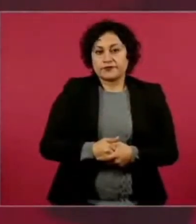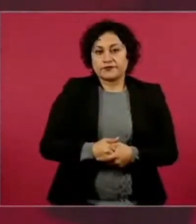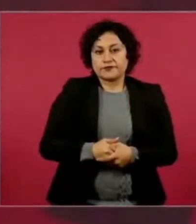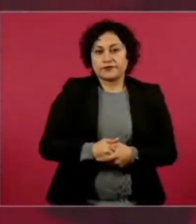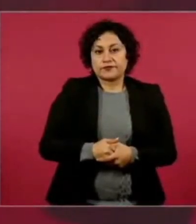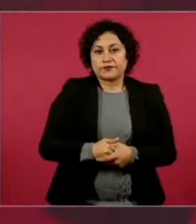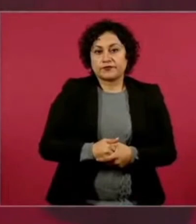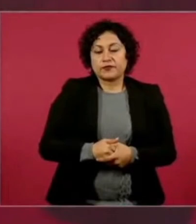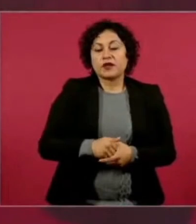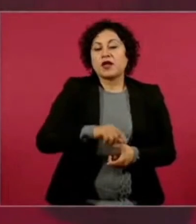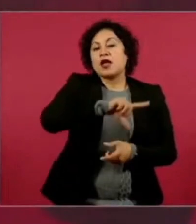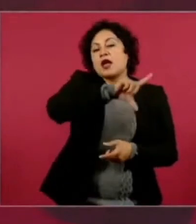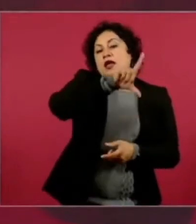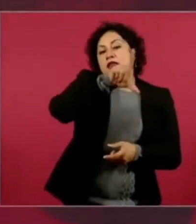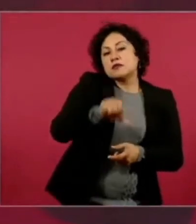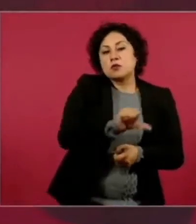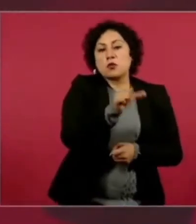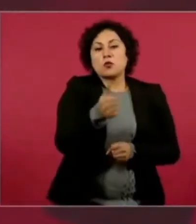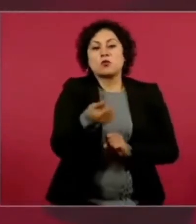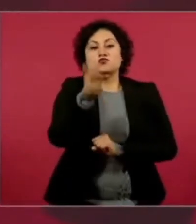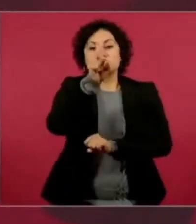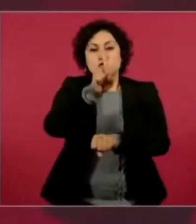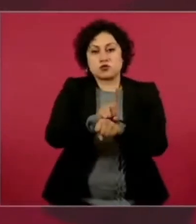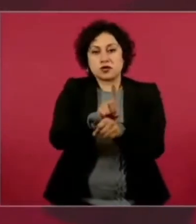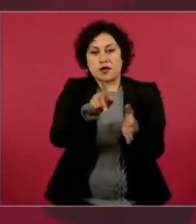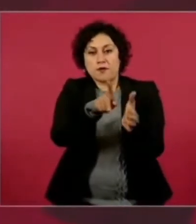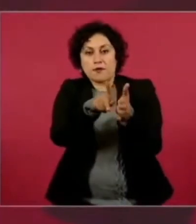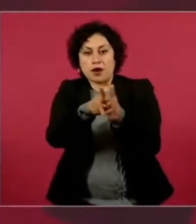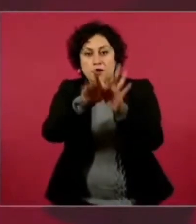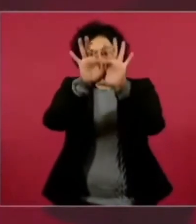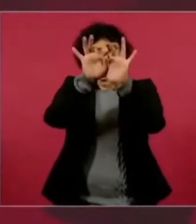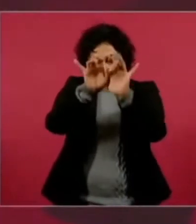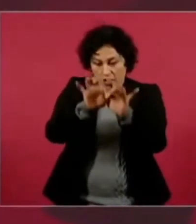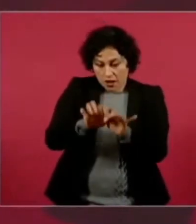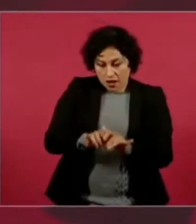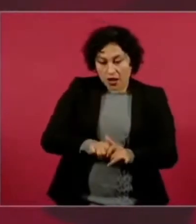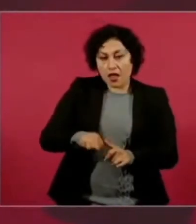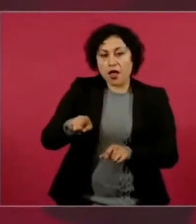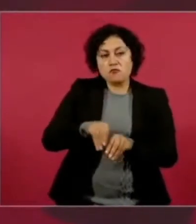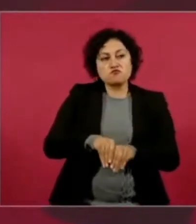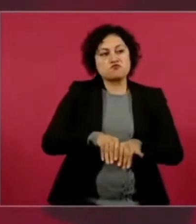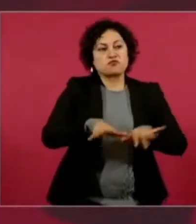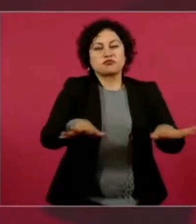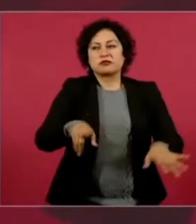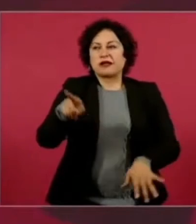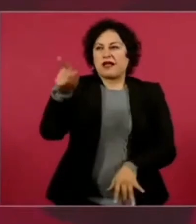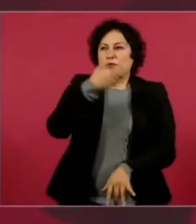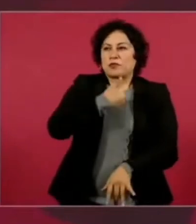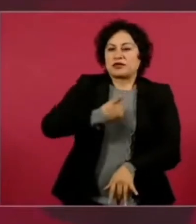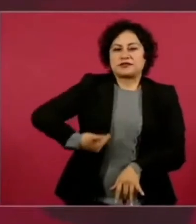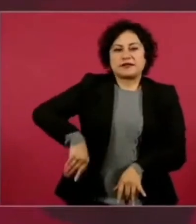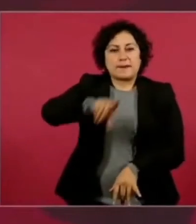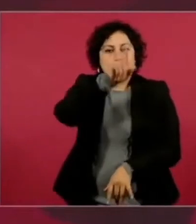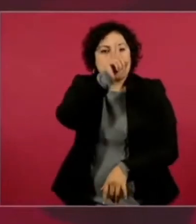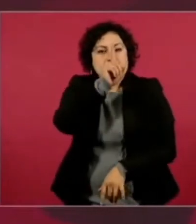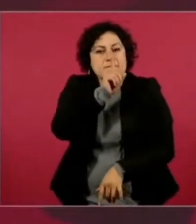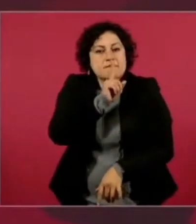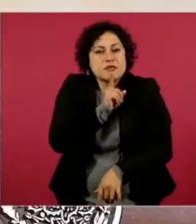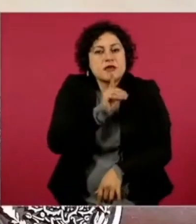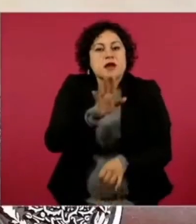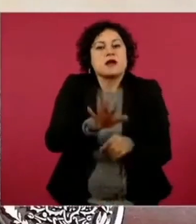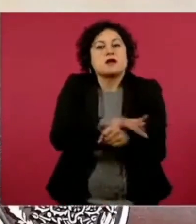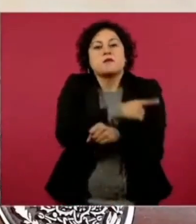sacaron al día siguiente de que todo era pura mentira, porque no estaban conectados